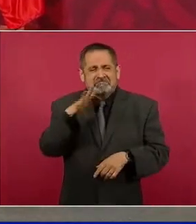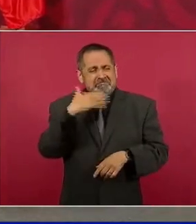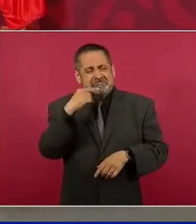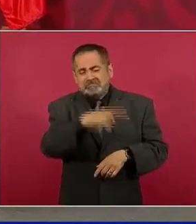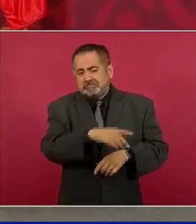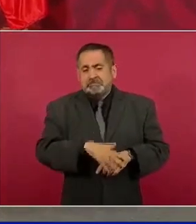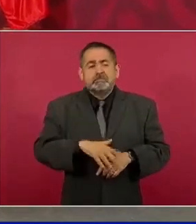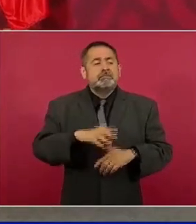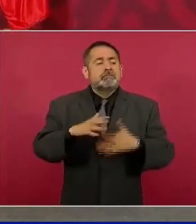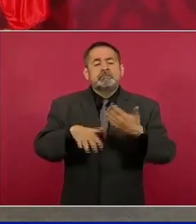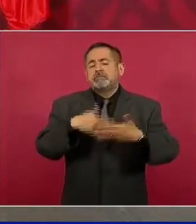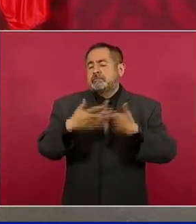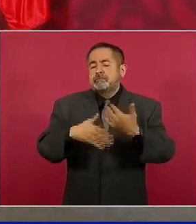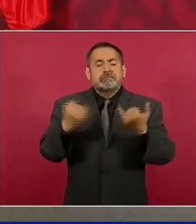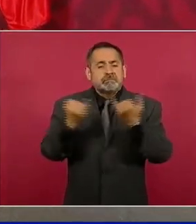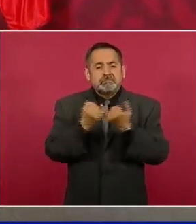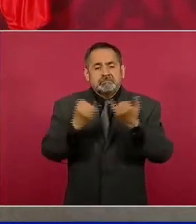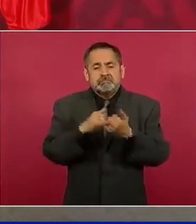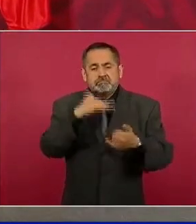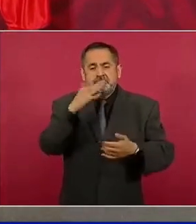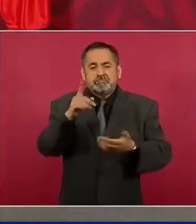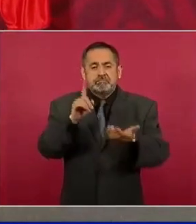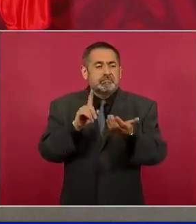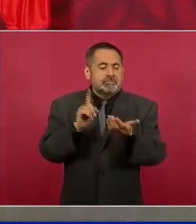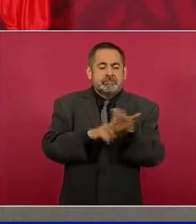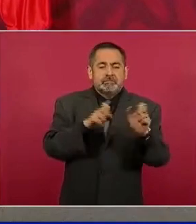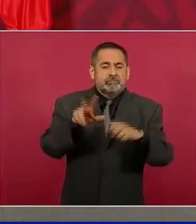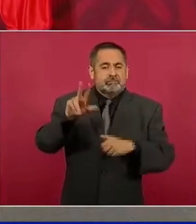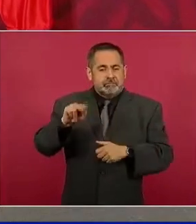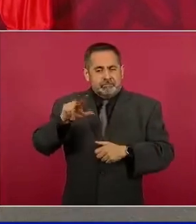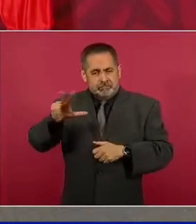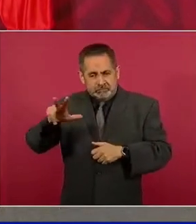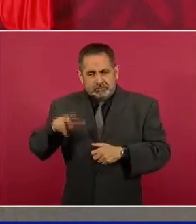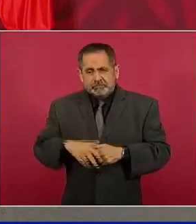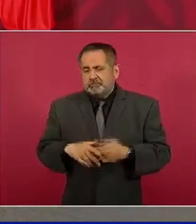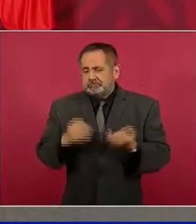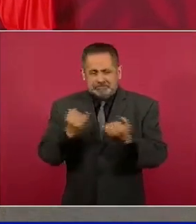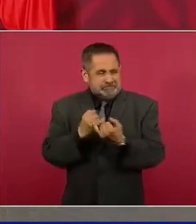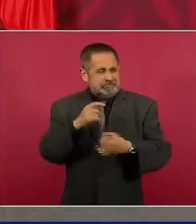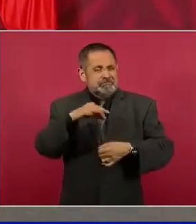fraude electoral en el 88, fraude electoral